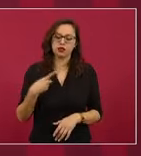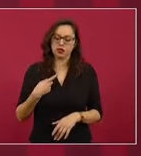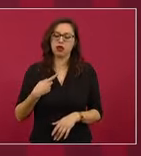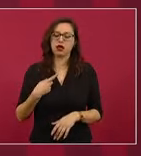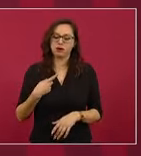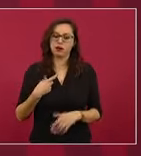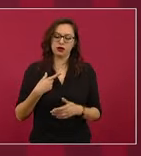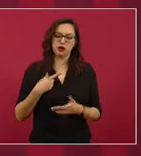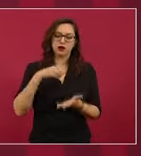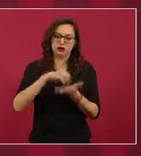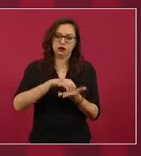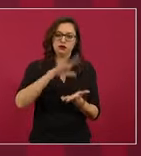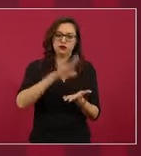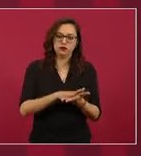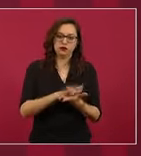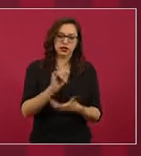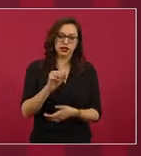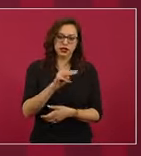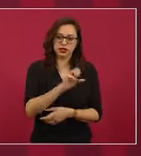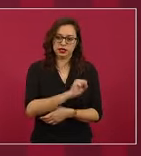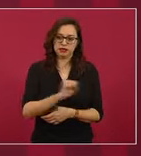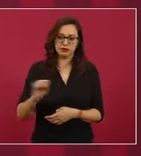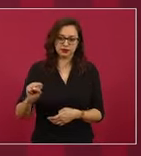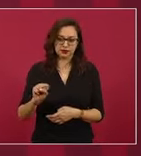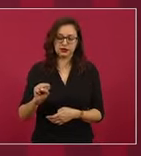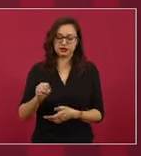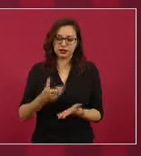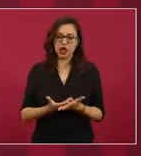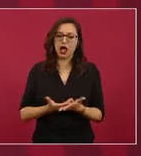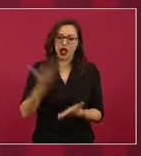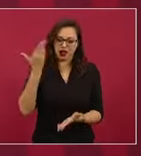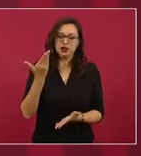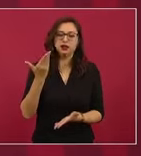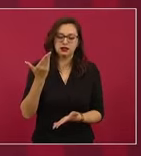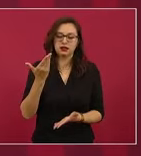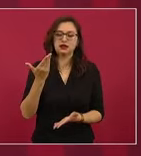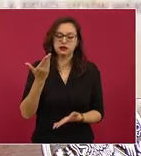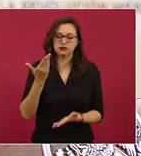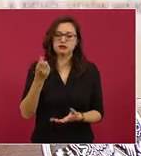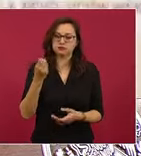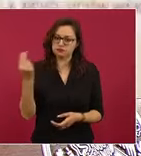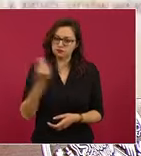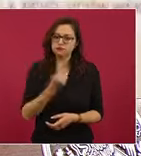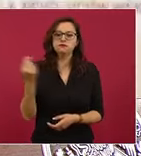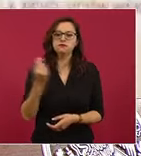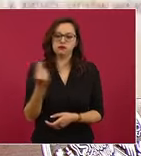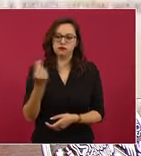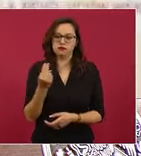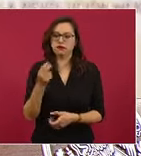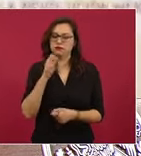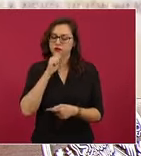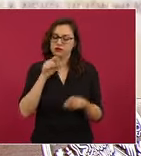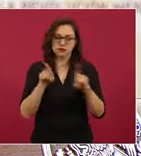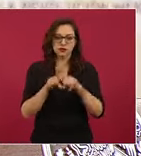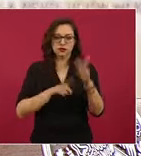a sus trabajadores en el seguro social y garantizarles todas las